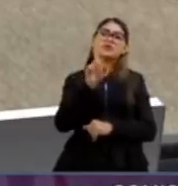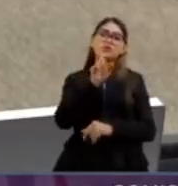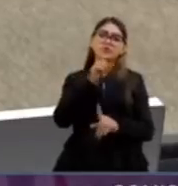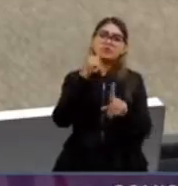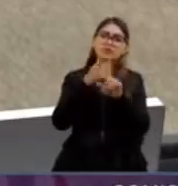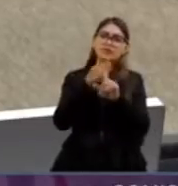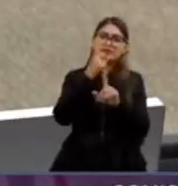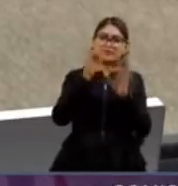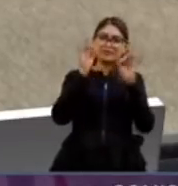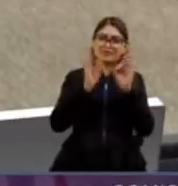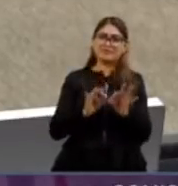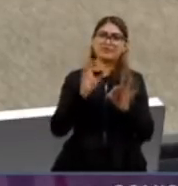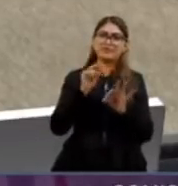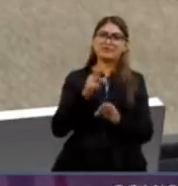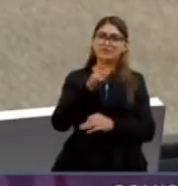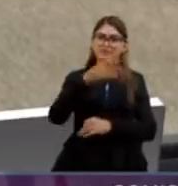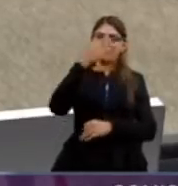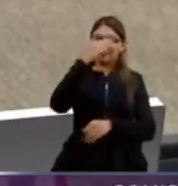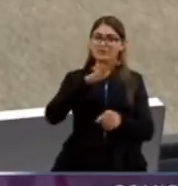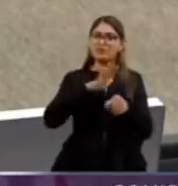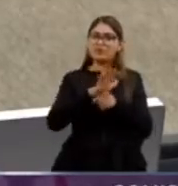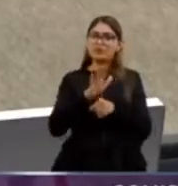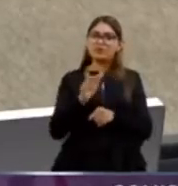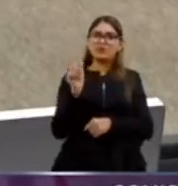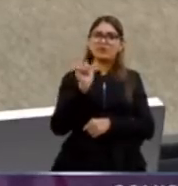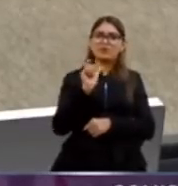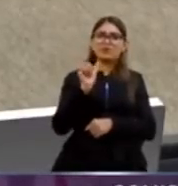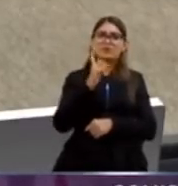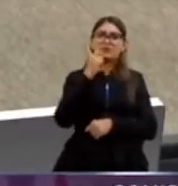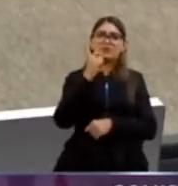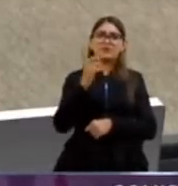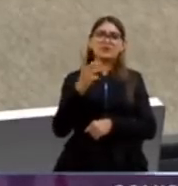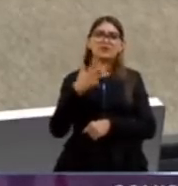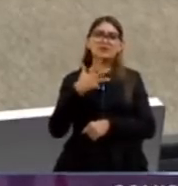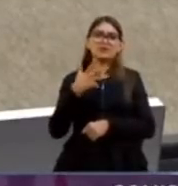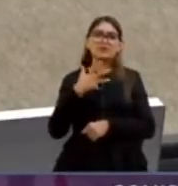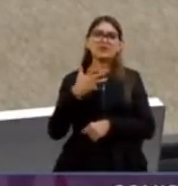pero seguramente tú vas a saber bien que se habla algo así como de